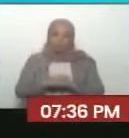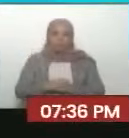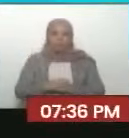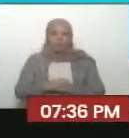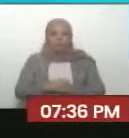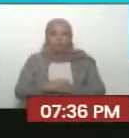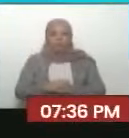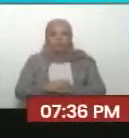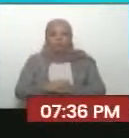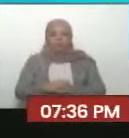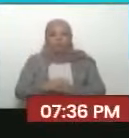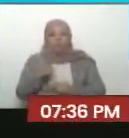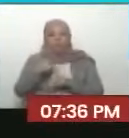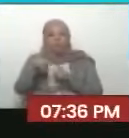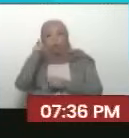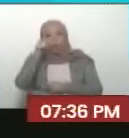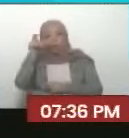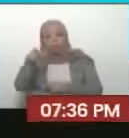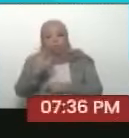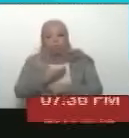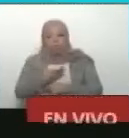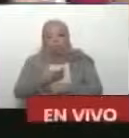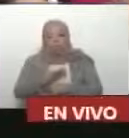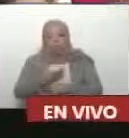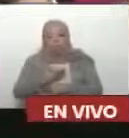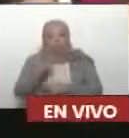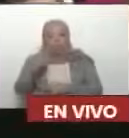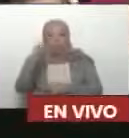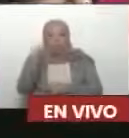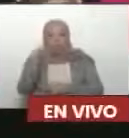Sotero González Martín, alcalde de Barbacoa.